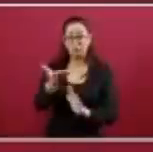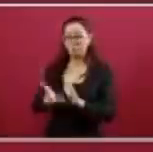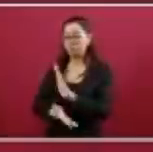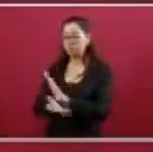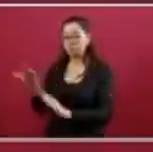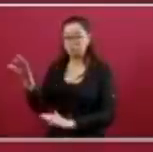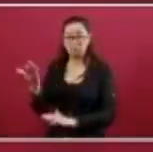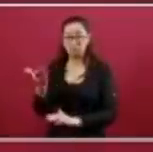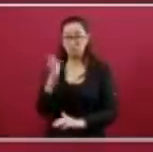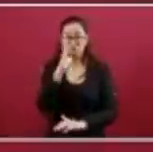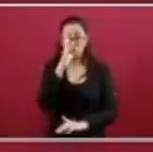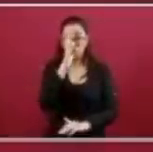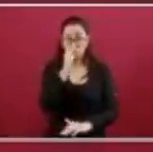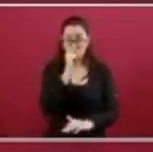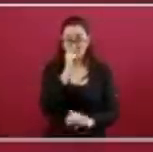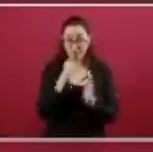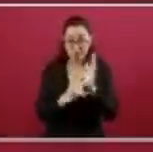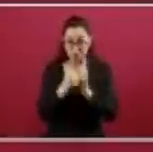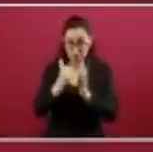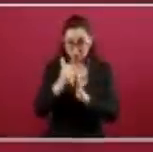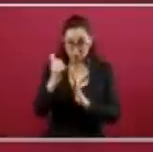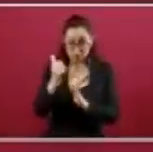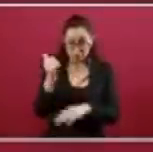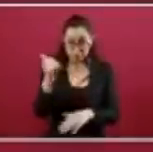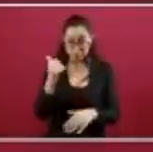pagando a las empresas,